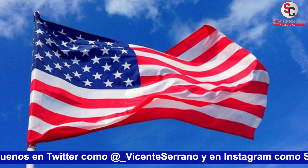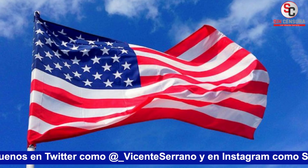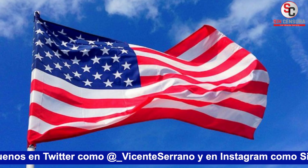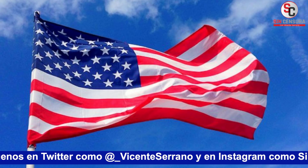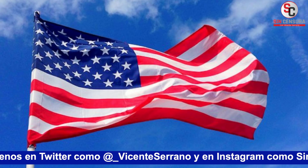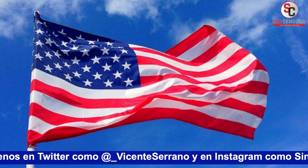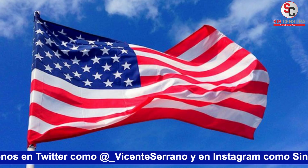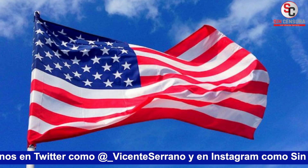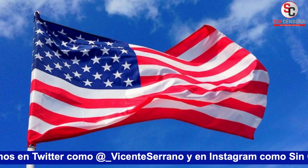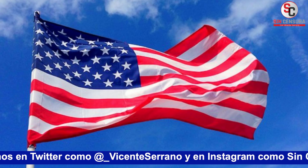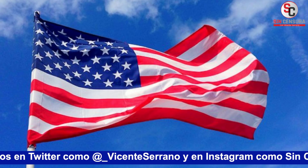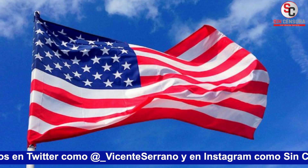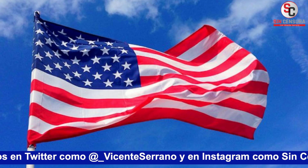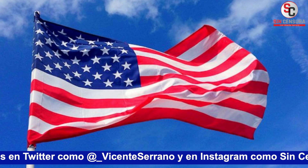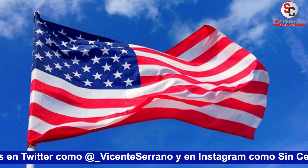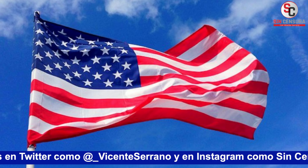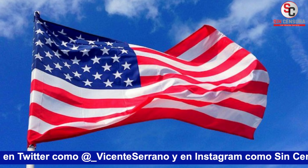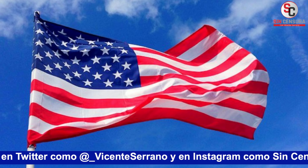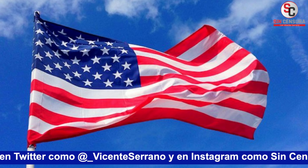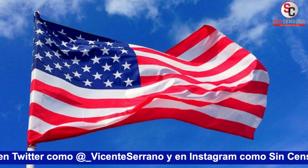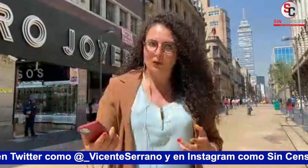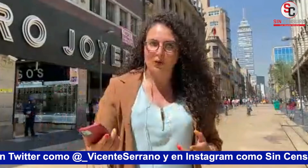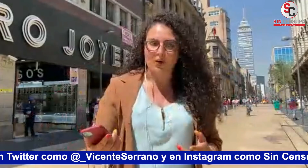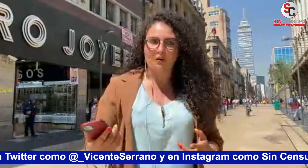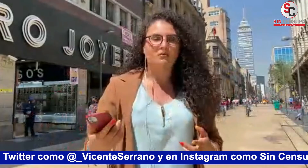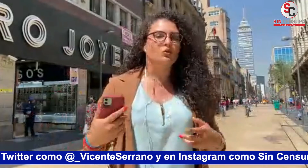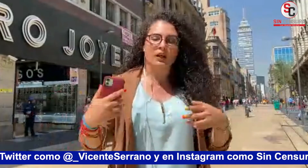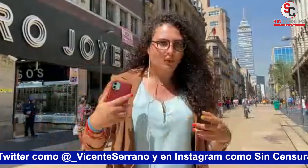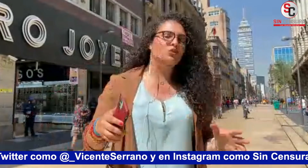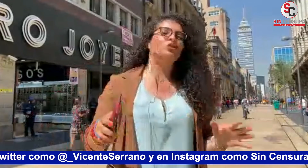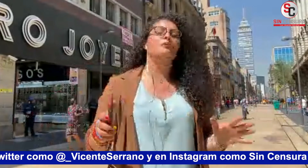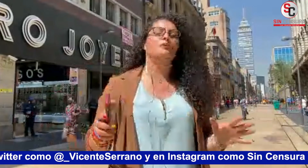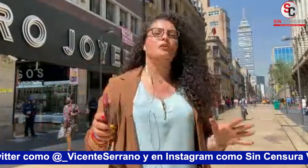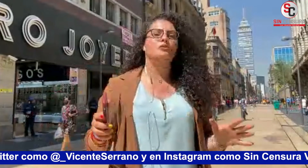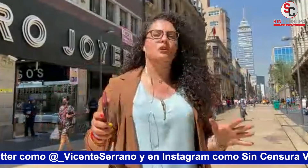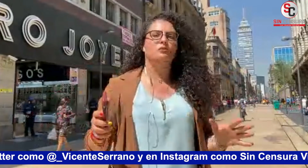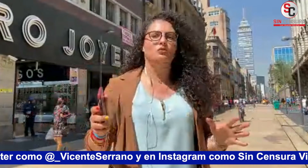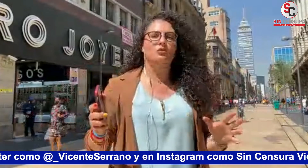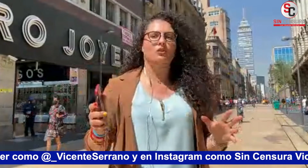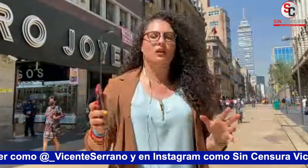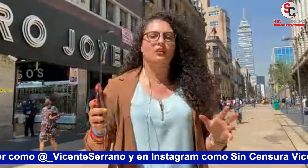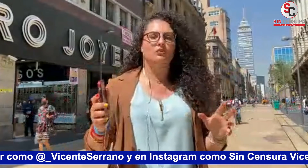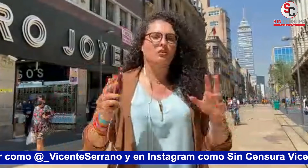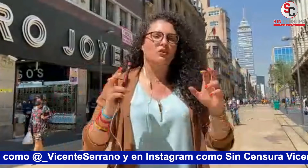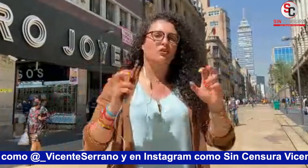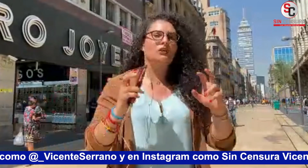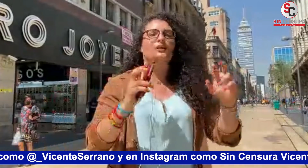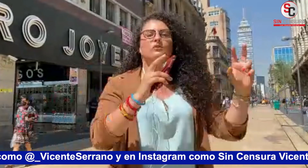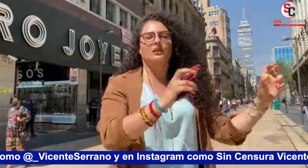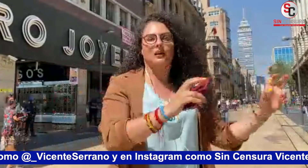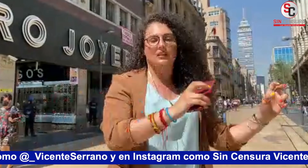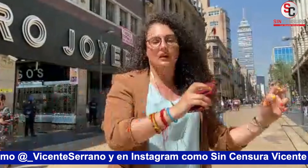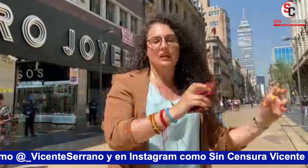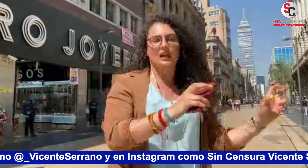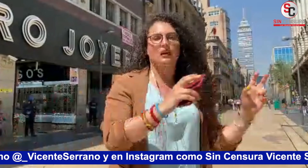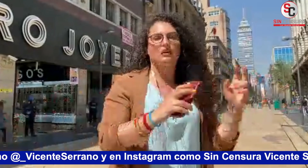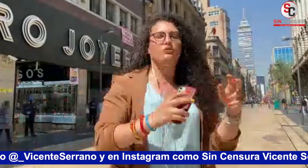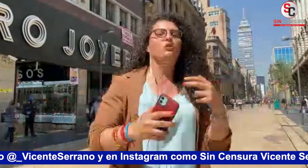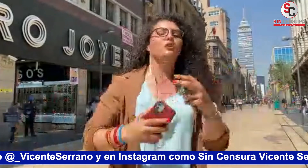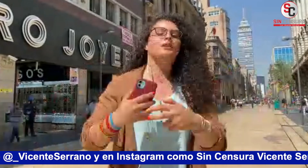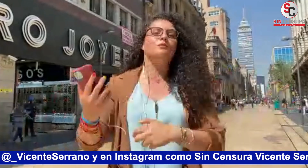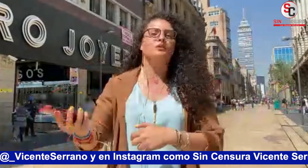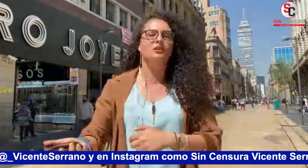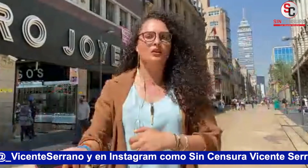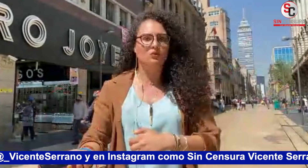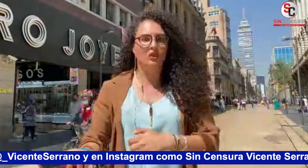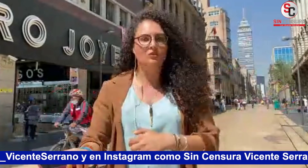algunas cosas. Eso no es algo que nos agrade. Ojo, durante mucho tiempo se buscó que nos descolonizáramos de España y